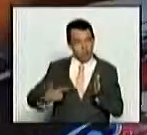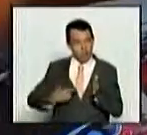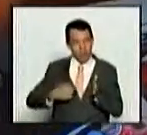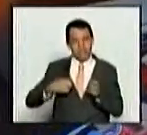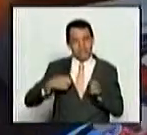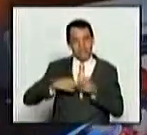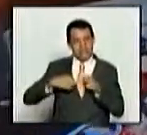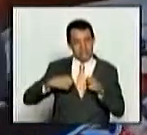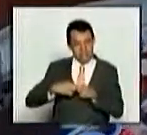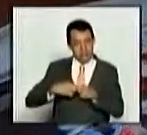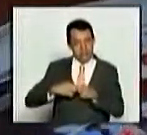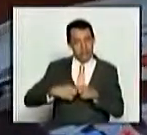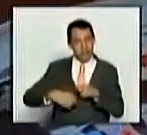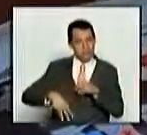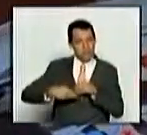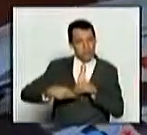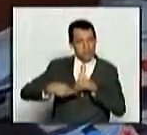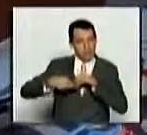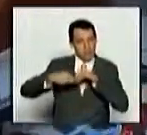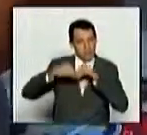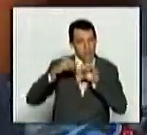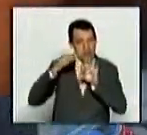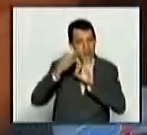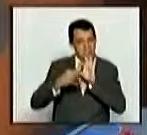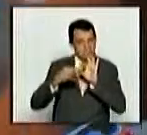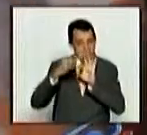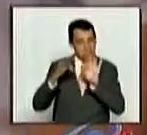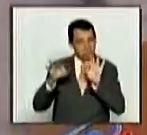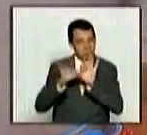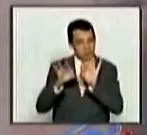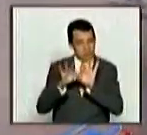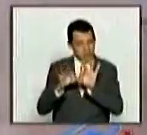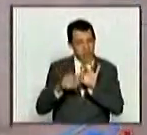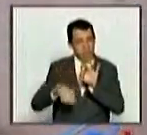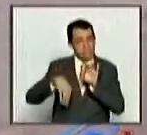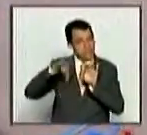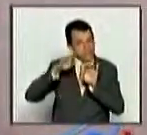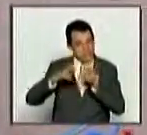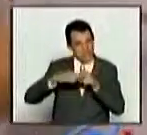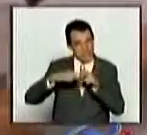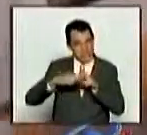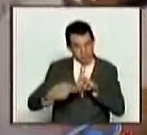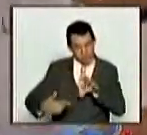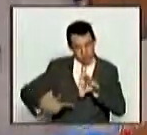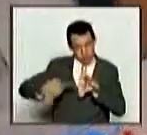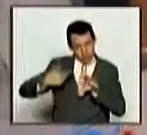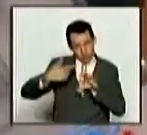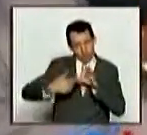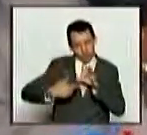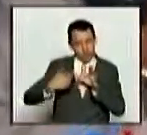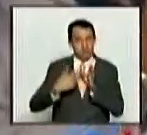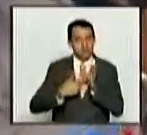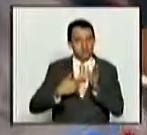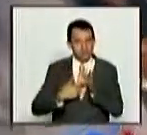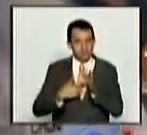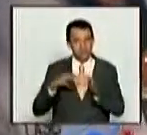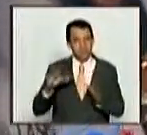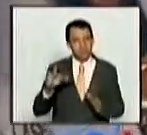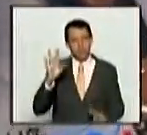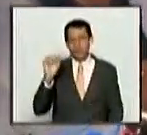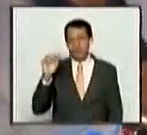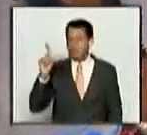intensidad de hertz que nos va a emitir. Entonces, yo busco, por la experiencia, una fase que se llama tálamo en tercera